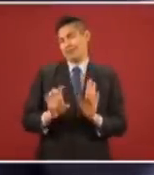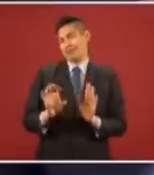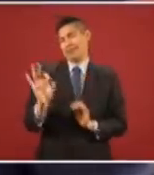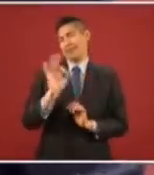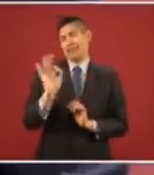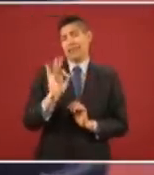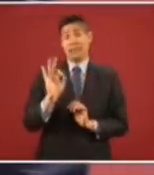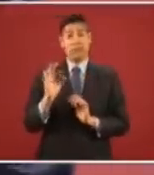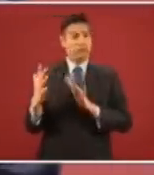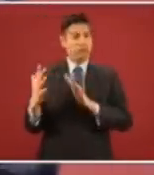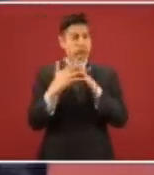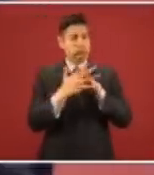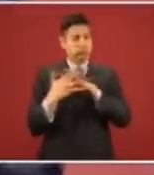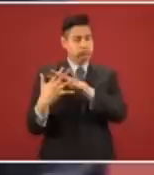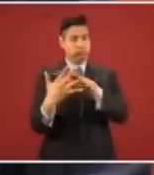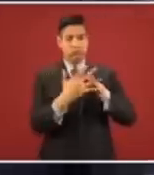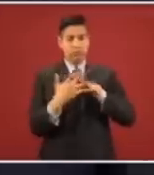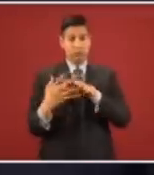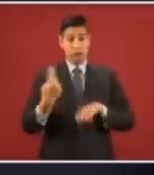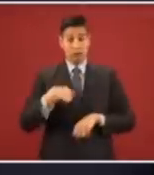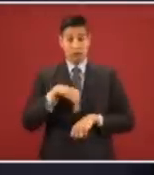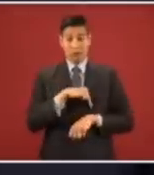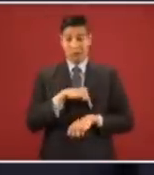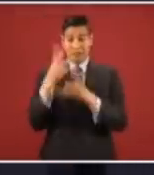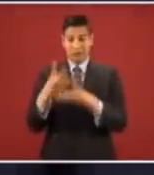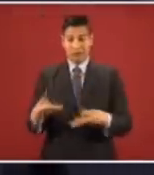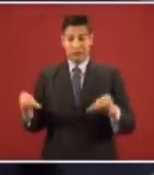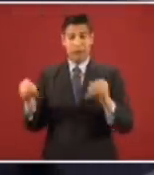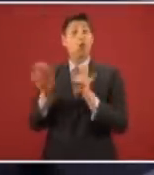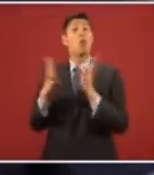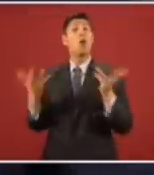y se quiere enfrentar esa guerra,